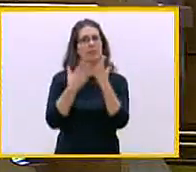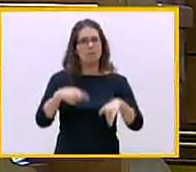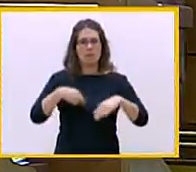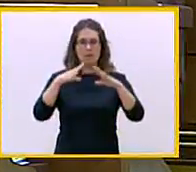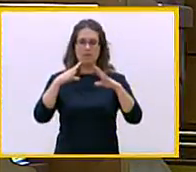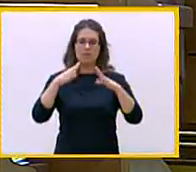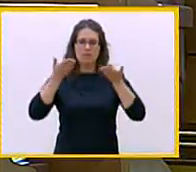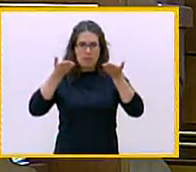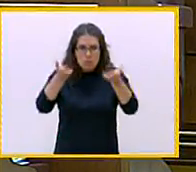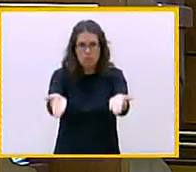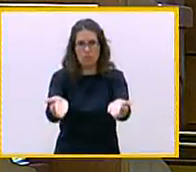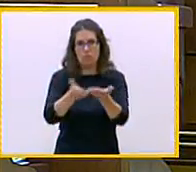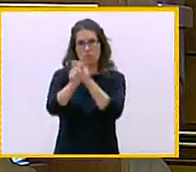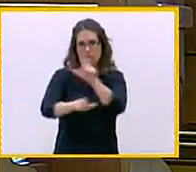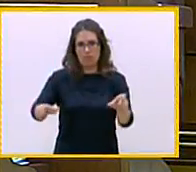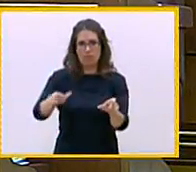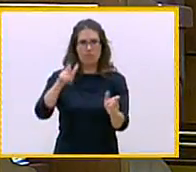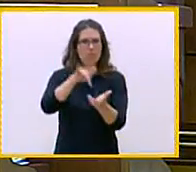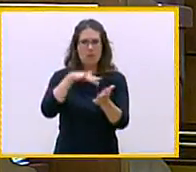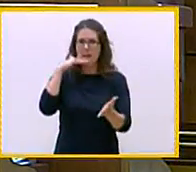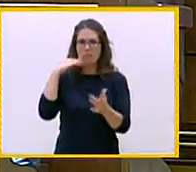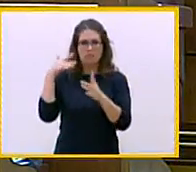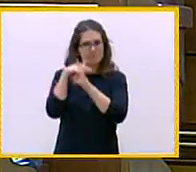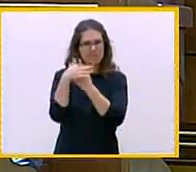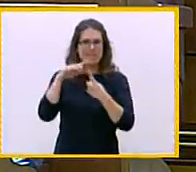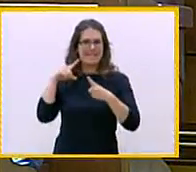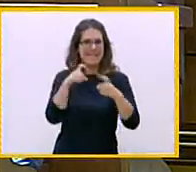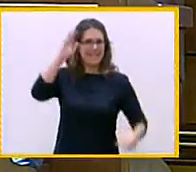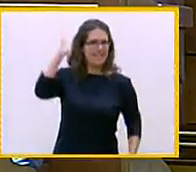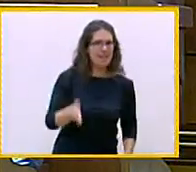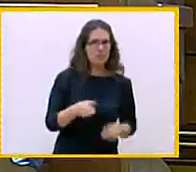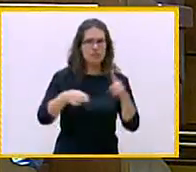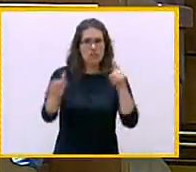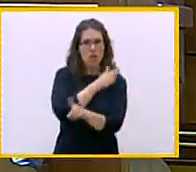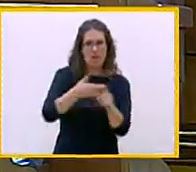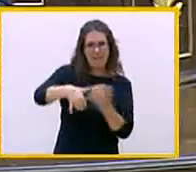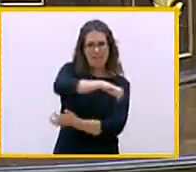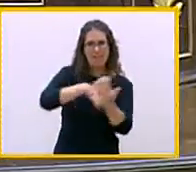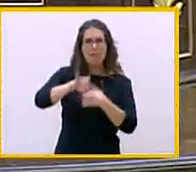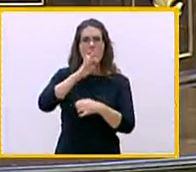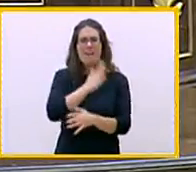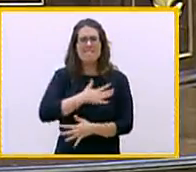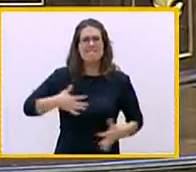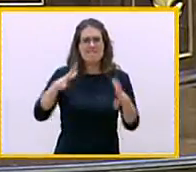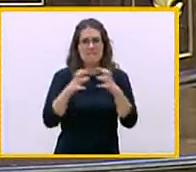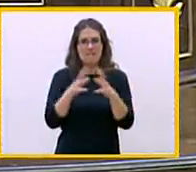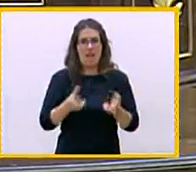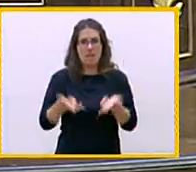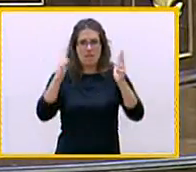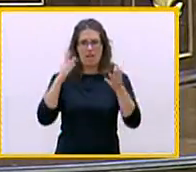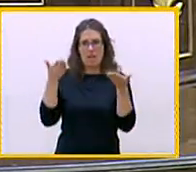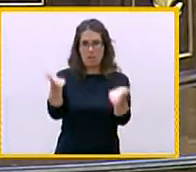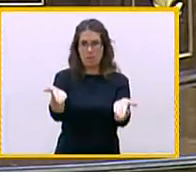poblaciones maltratadas por la guerra, la violencia o el ansia de libertad. Afganistán es